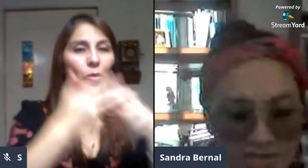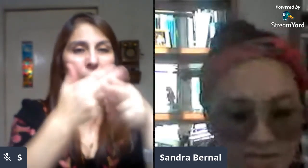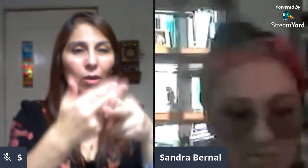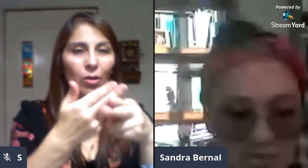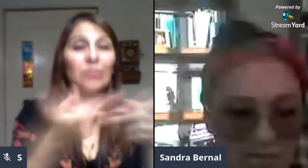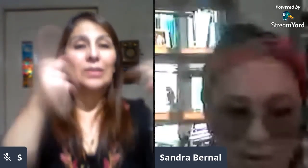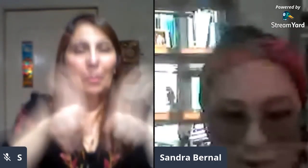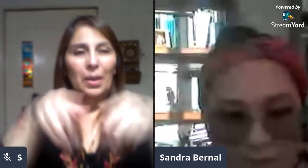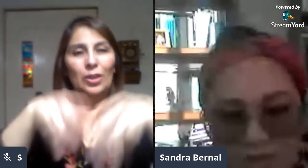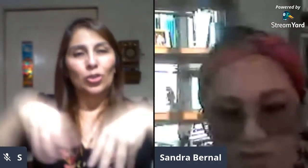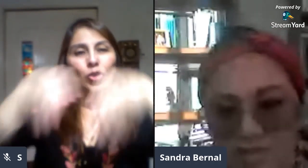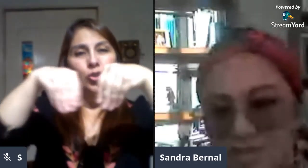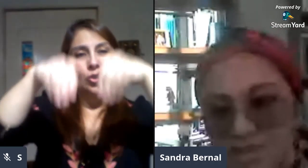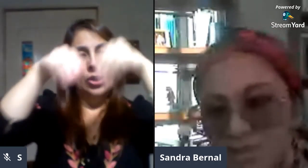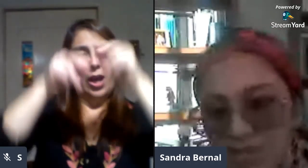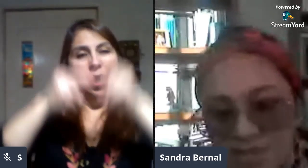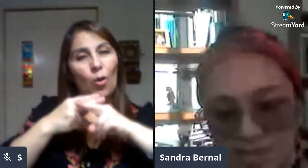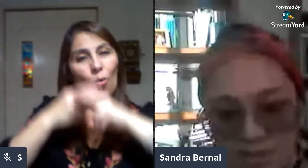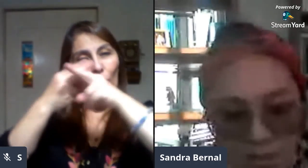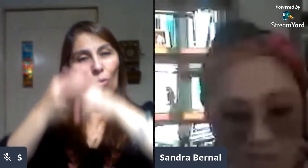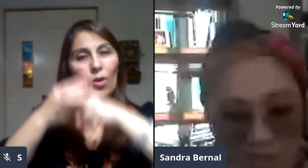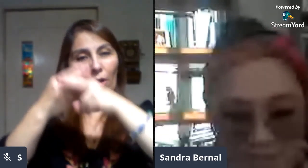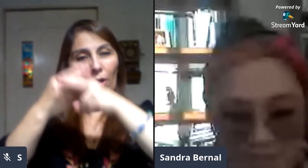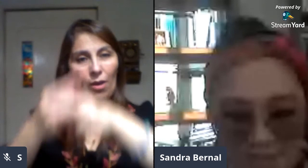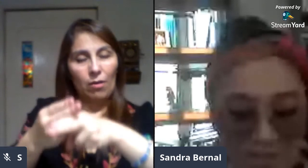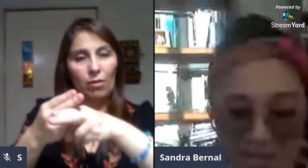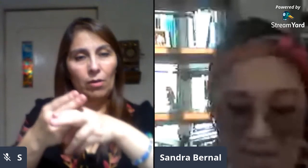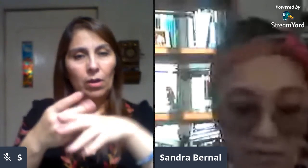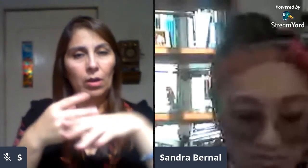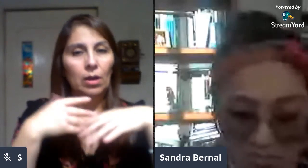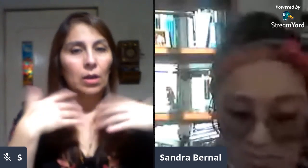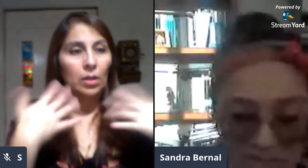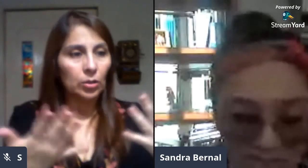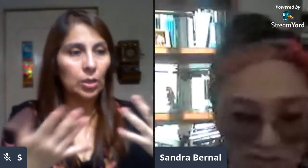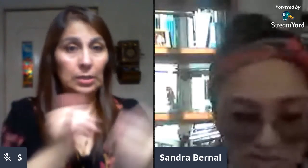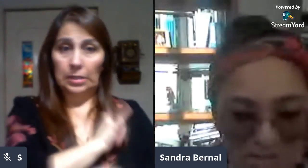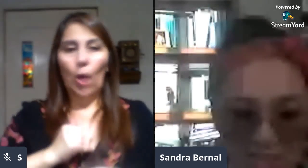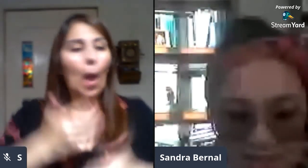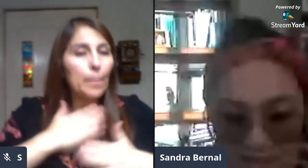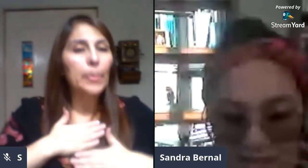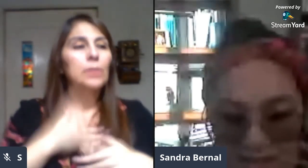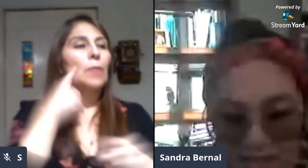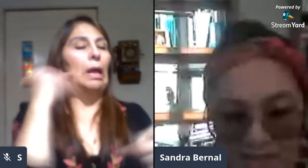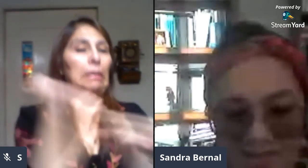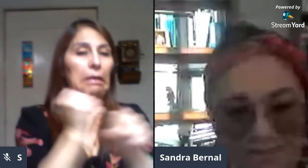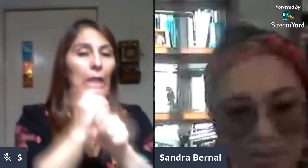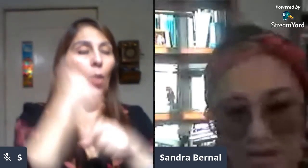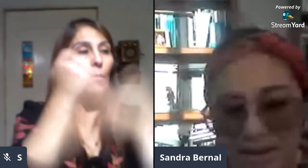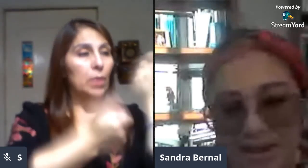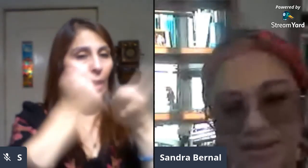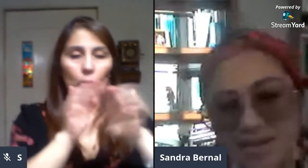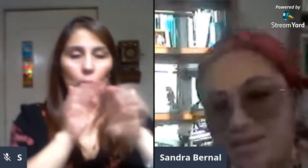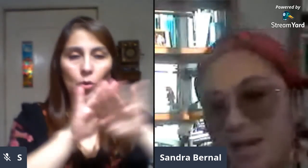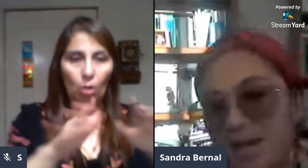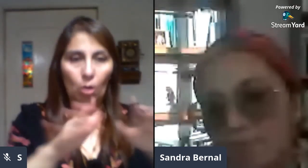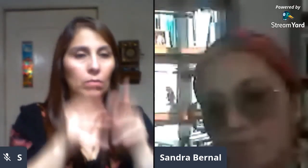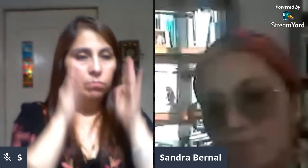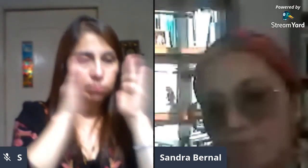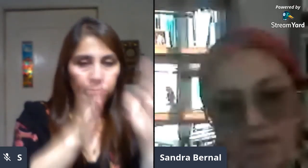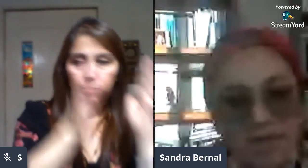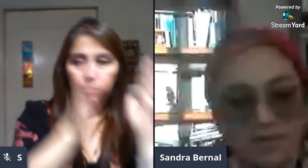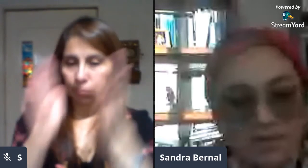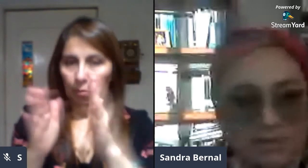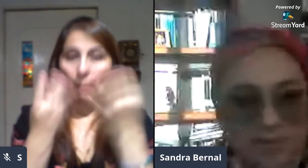unos ejercicios que rompen con estas dinámicas individualistas del mercado sistema, para generar redes de